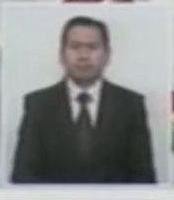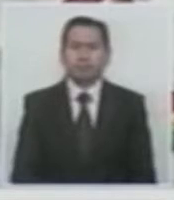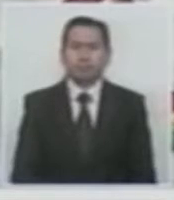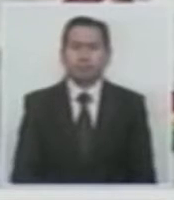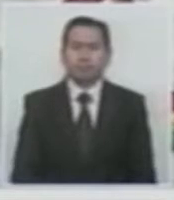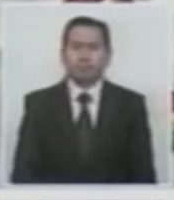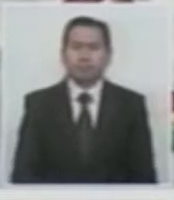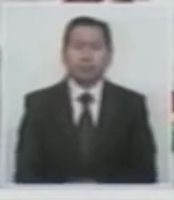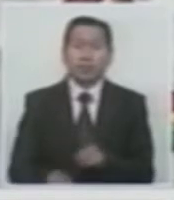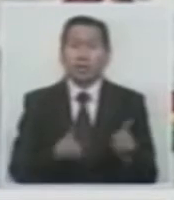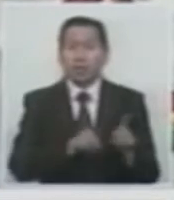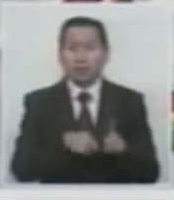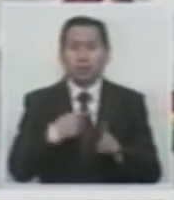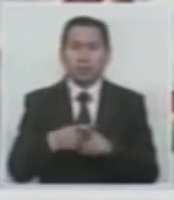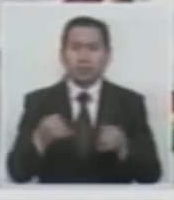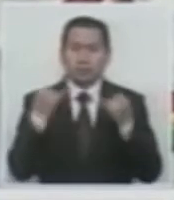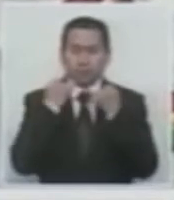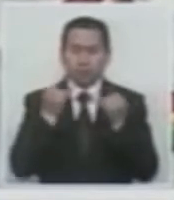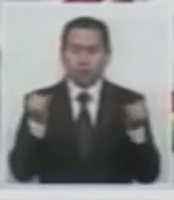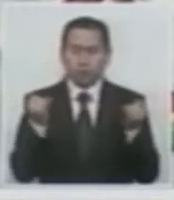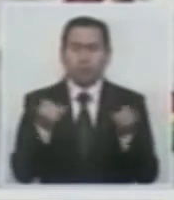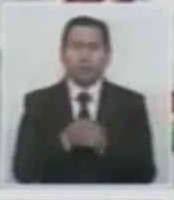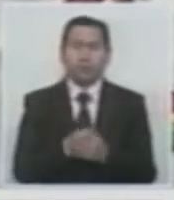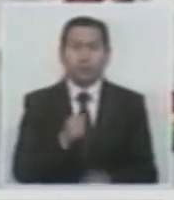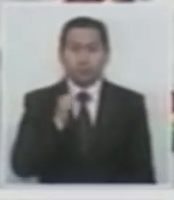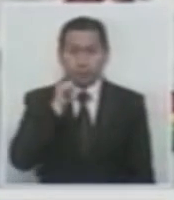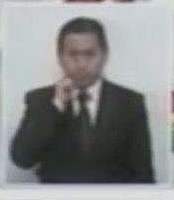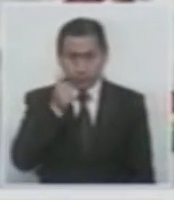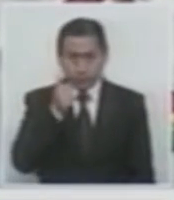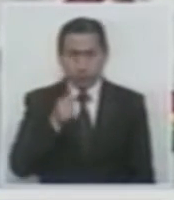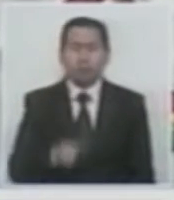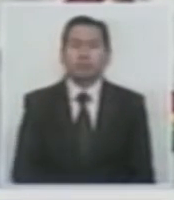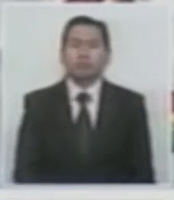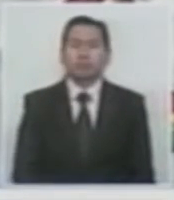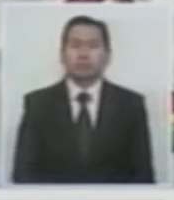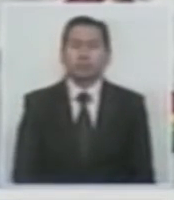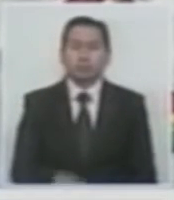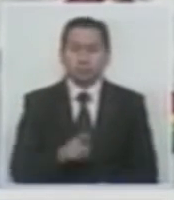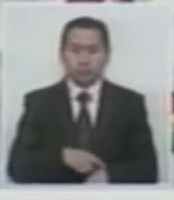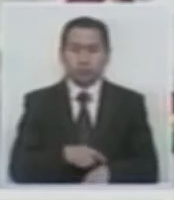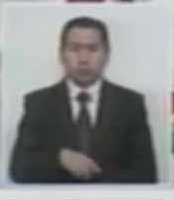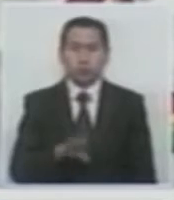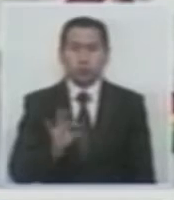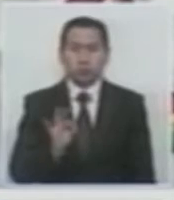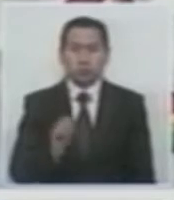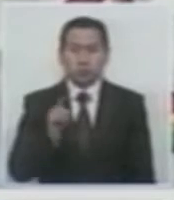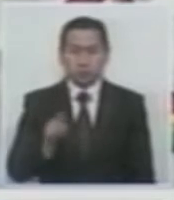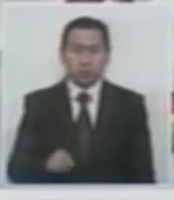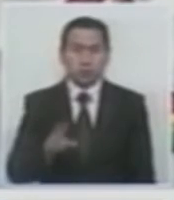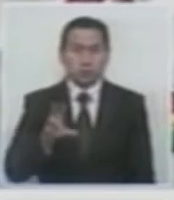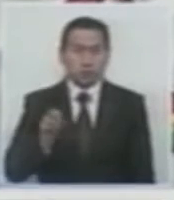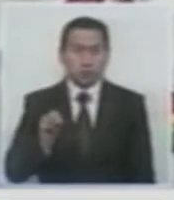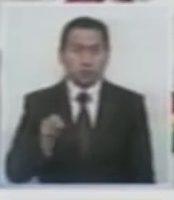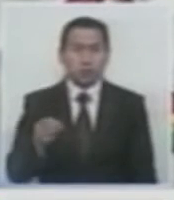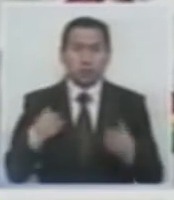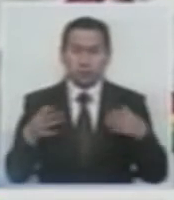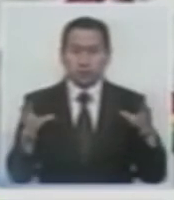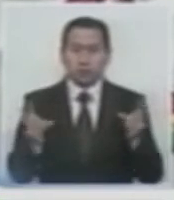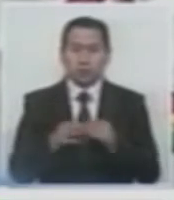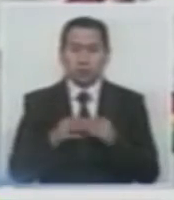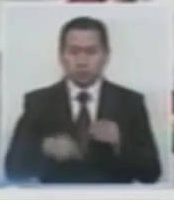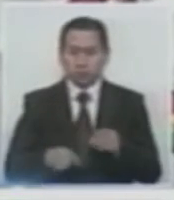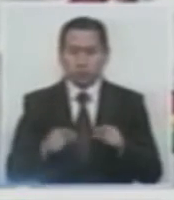también queremos informar el día de mañana a las 9 30 de la mañana hay reunión de